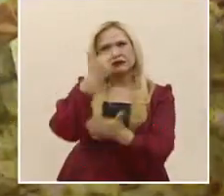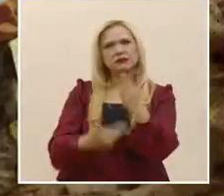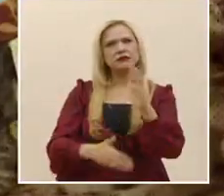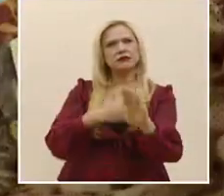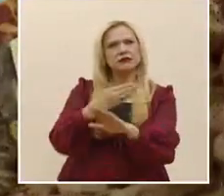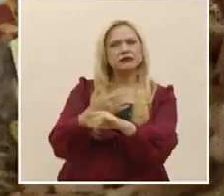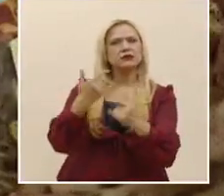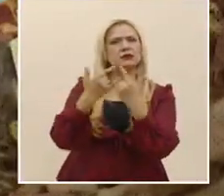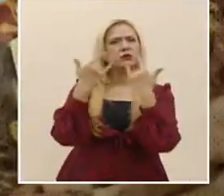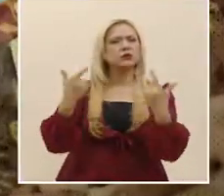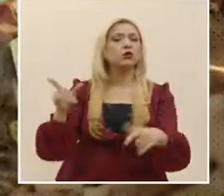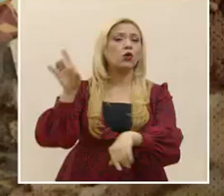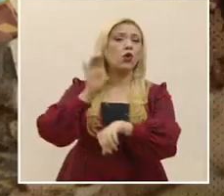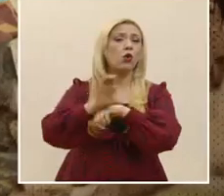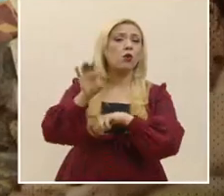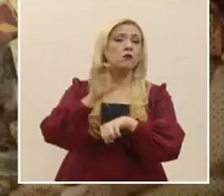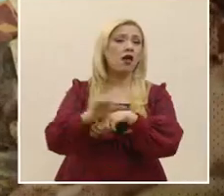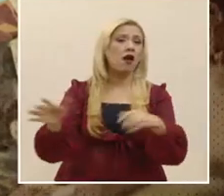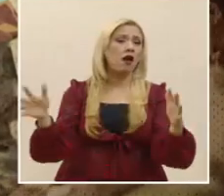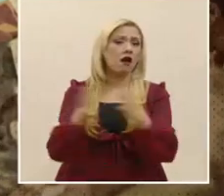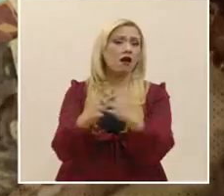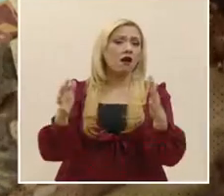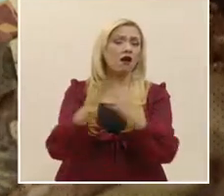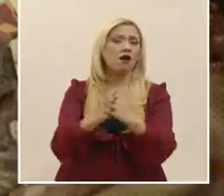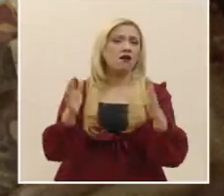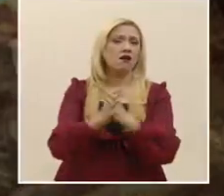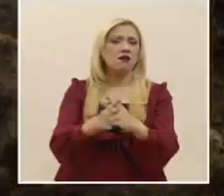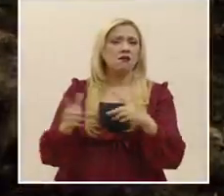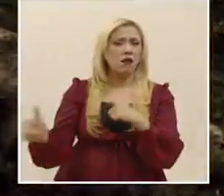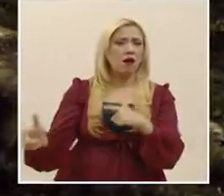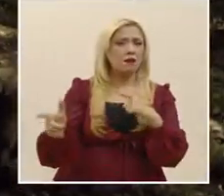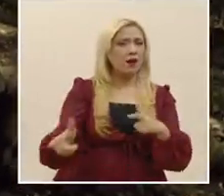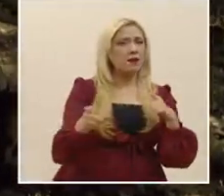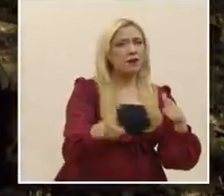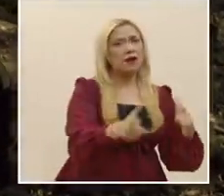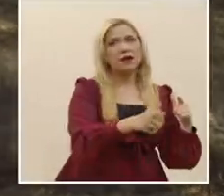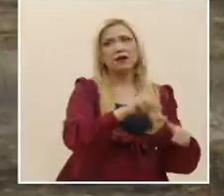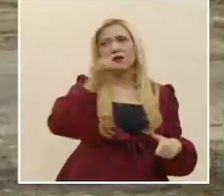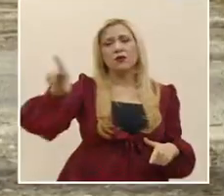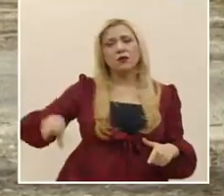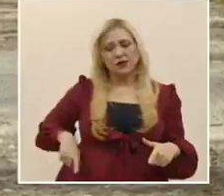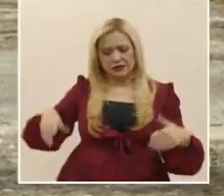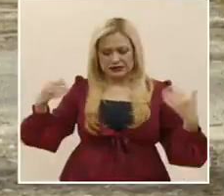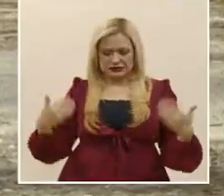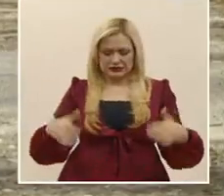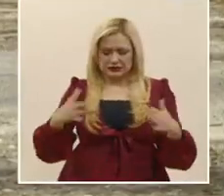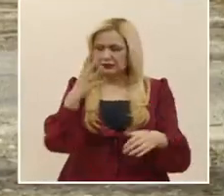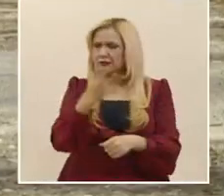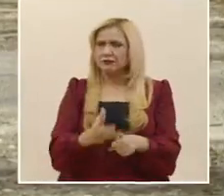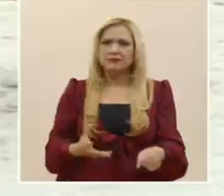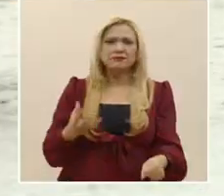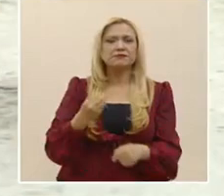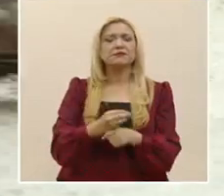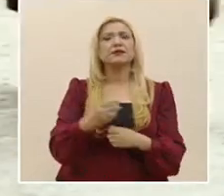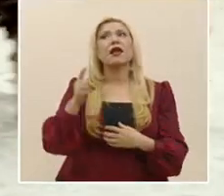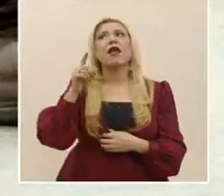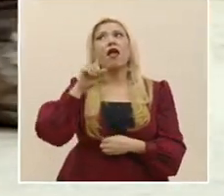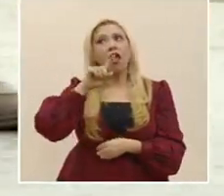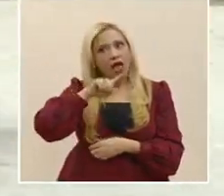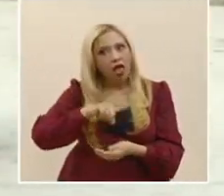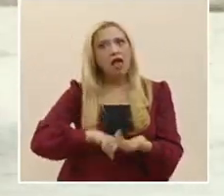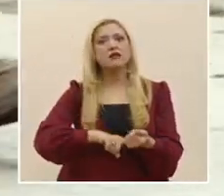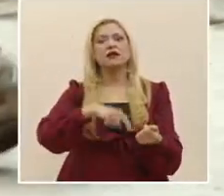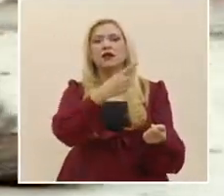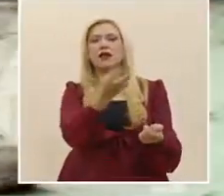historia del conflicto armado en Colombia y los esfuerzos del Estado para reparar el daño a través de la creación de 16 curules de